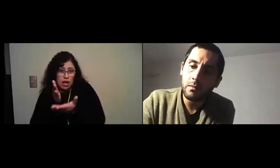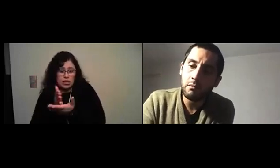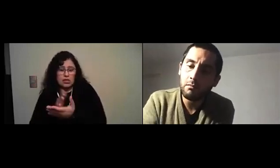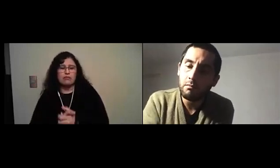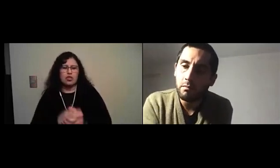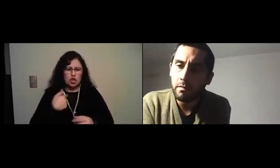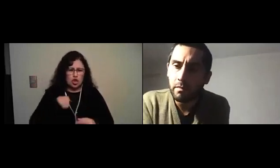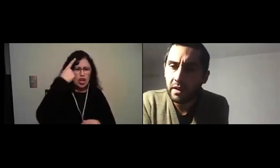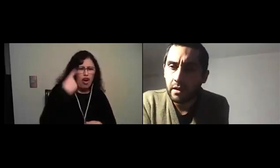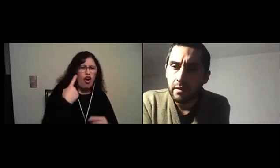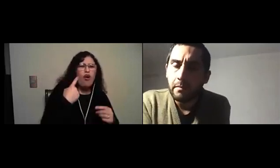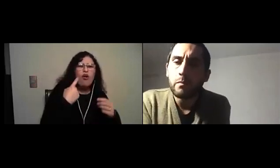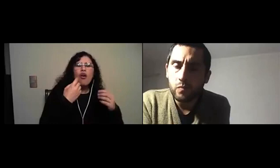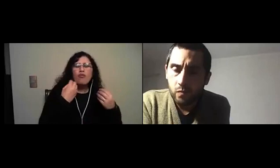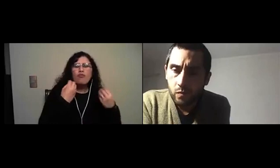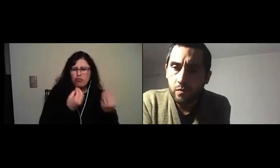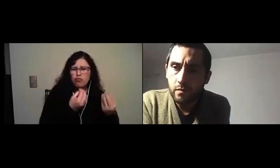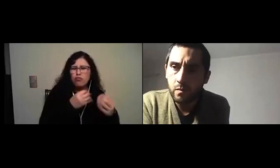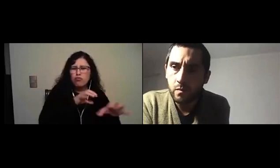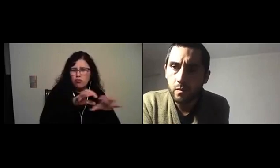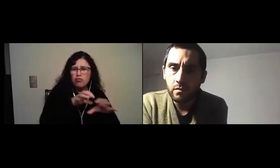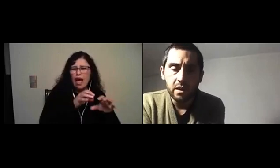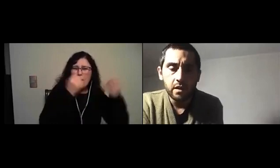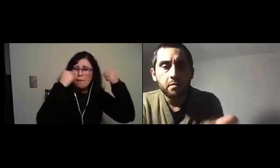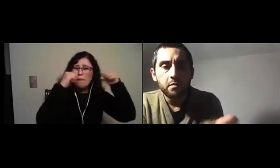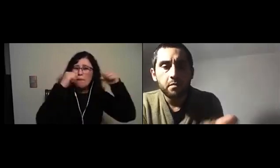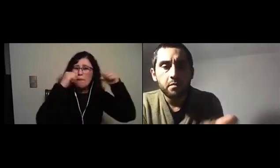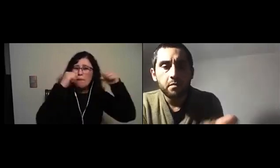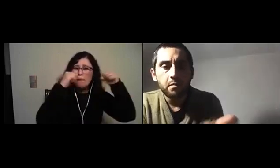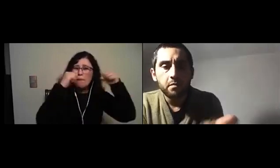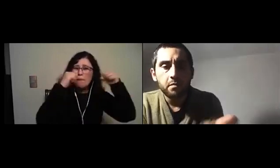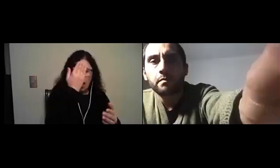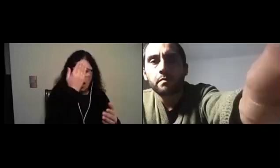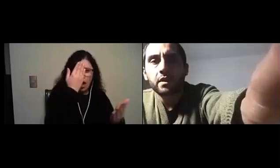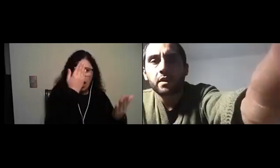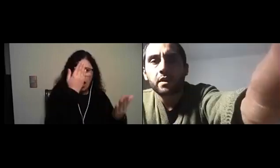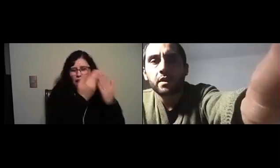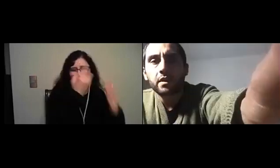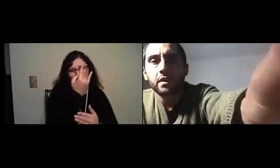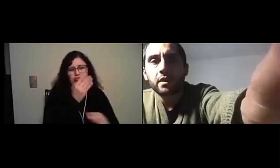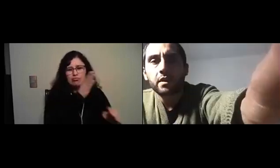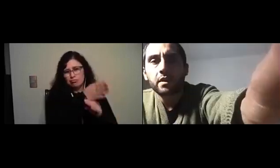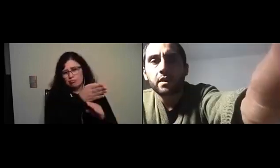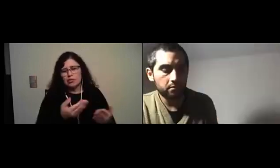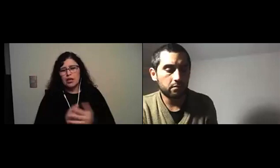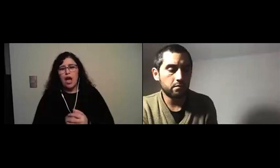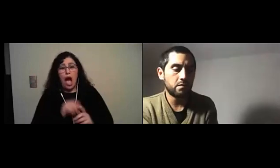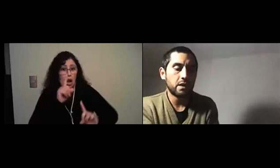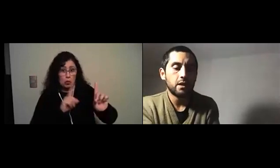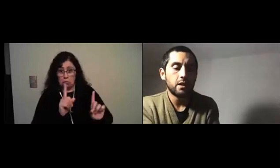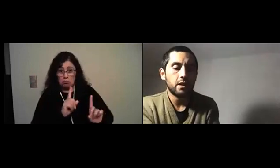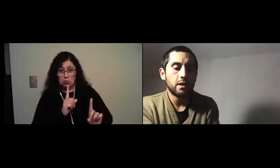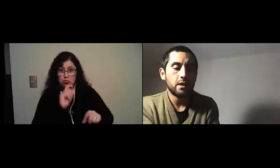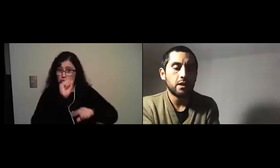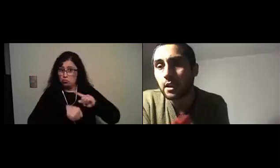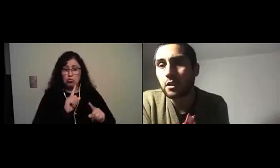más prácticas quizás donde los que Ujú. pudiéramos se acercaran a la universidad o los que quisieran, porque obviamente a lo mejor no todos van a poder.